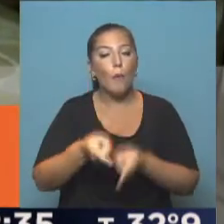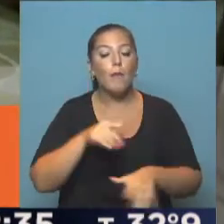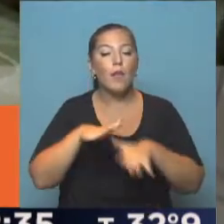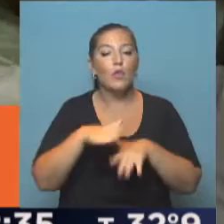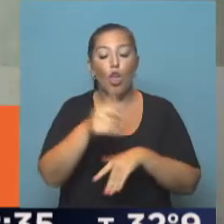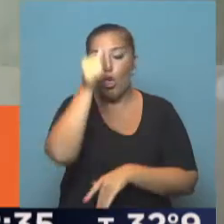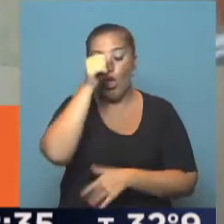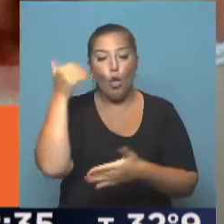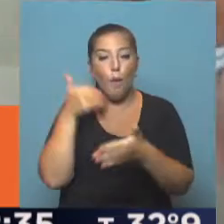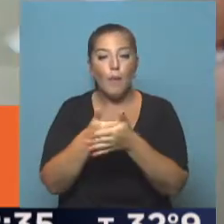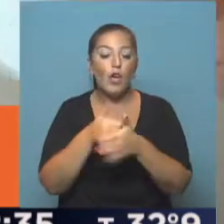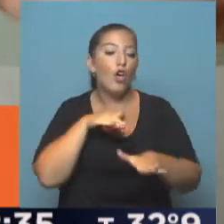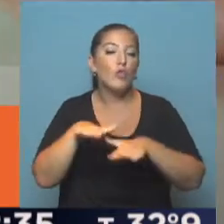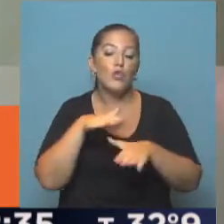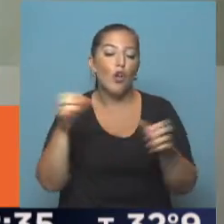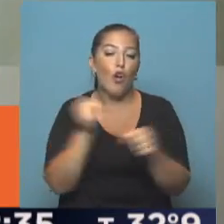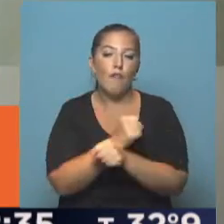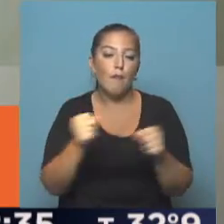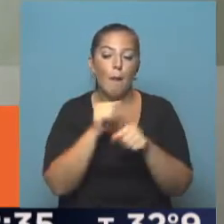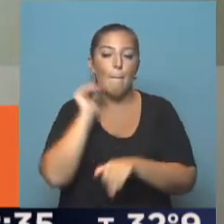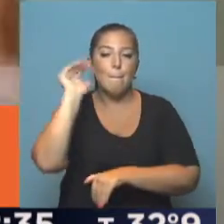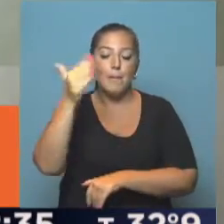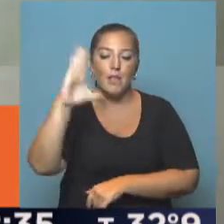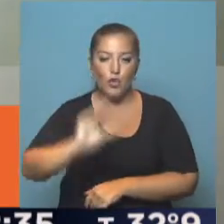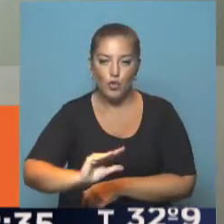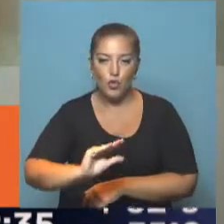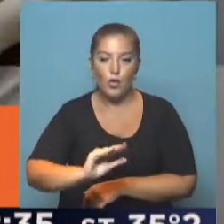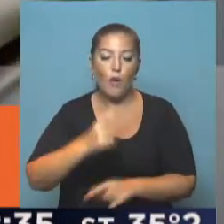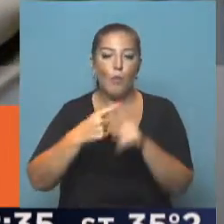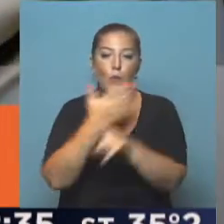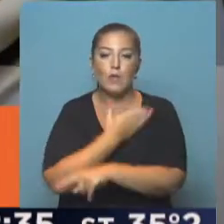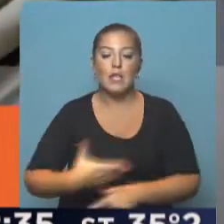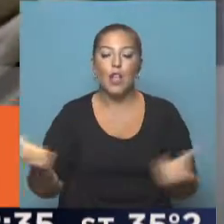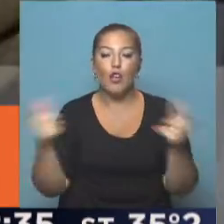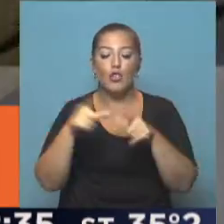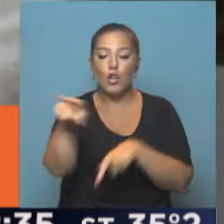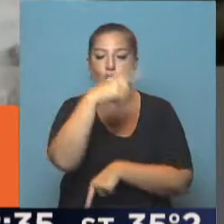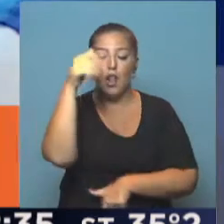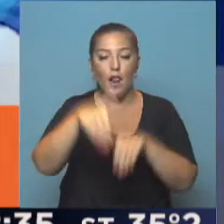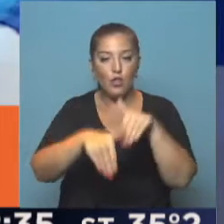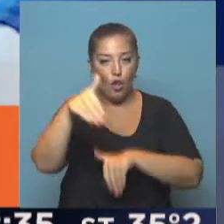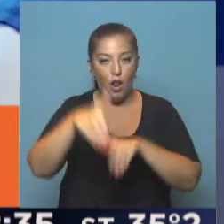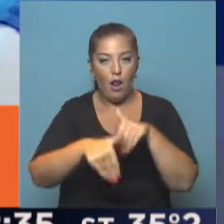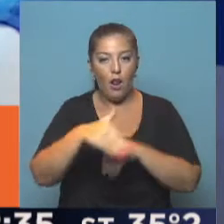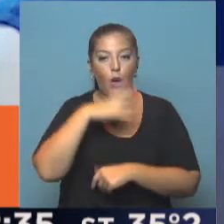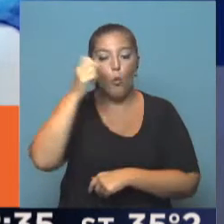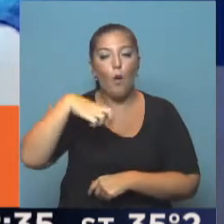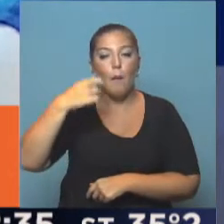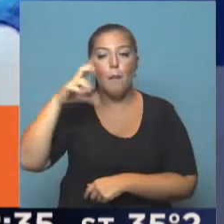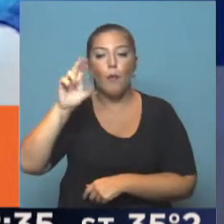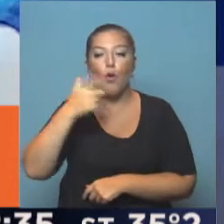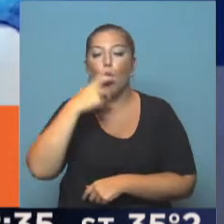el domingo, situación certificada el martes por la noche por el presidente del Consejo Nacional Electoral, Juan Pablo